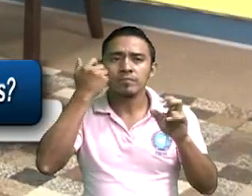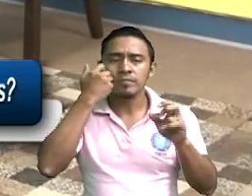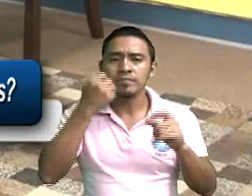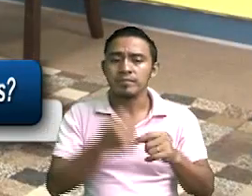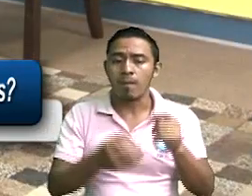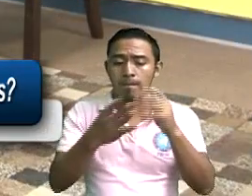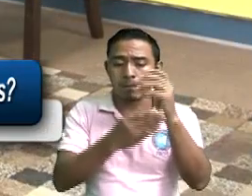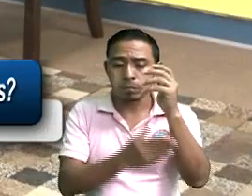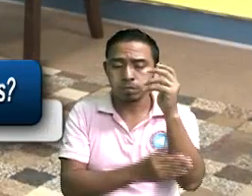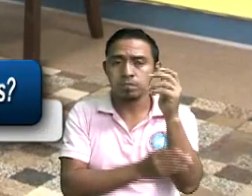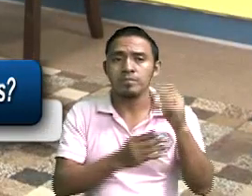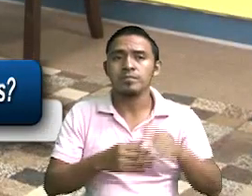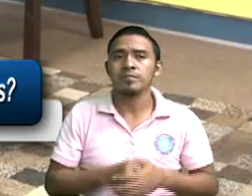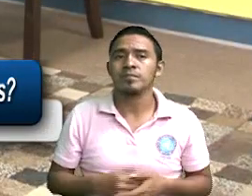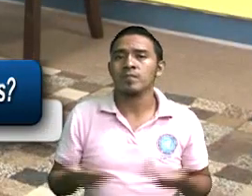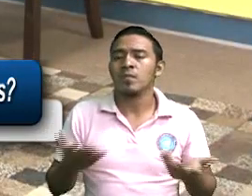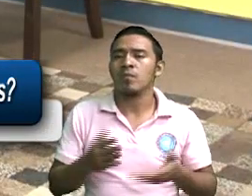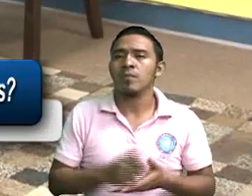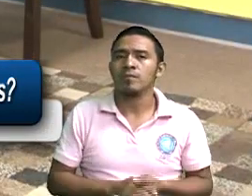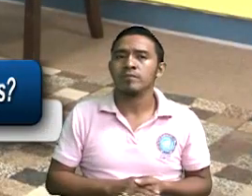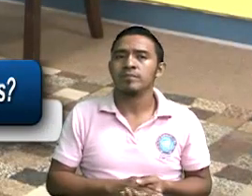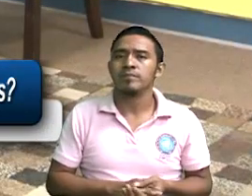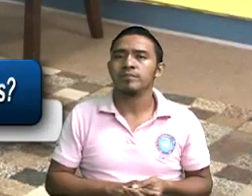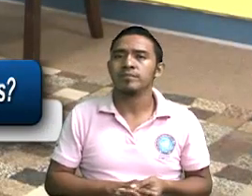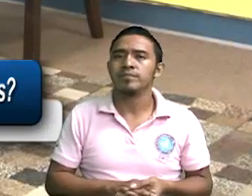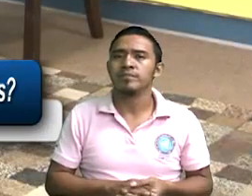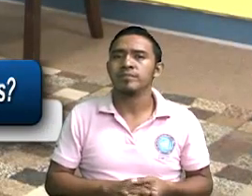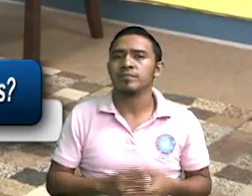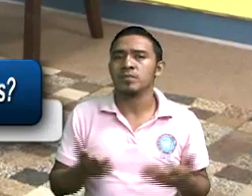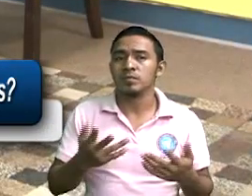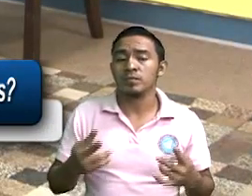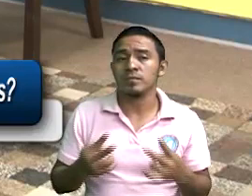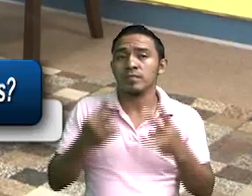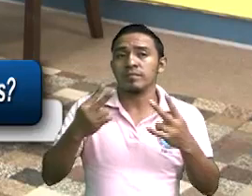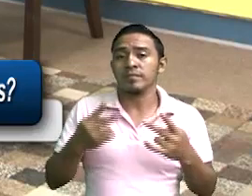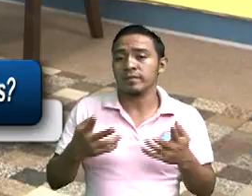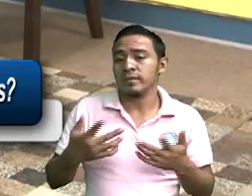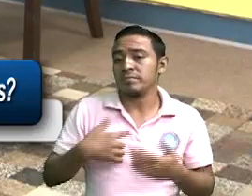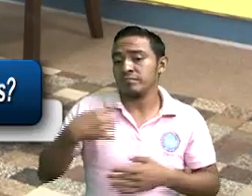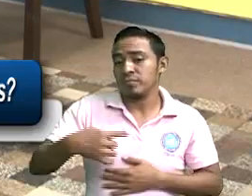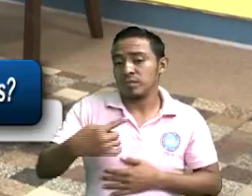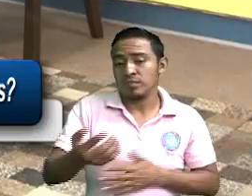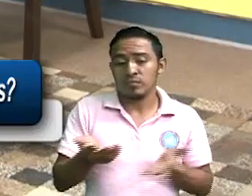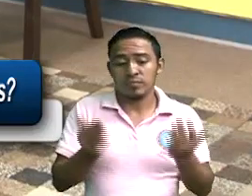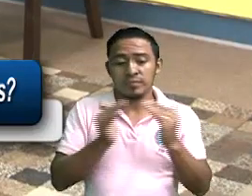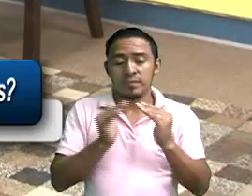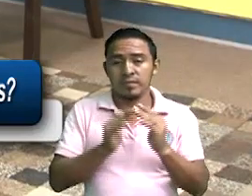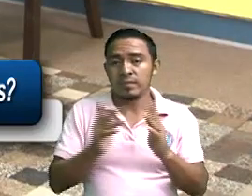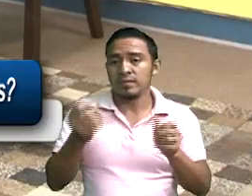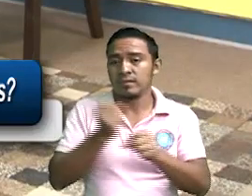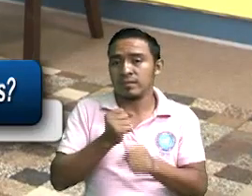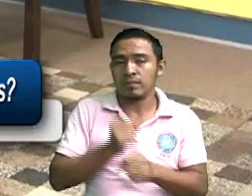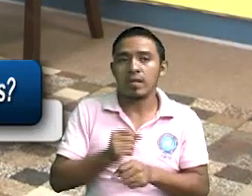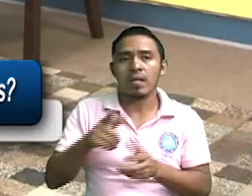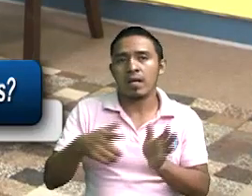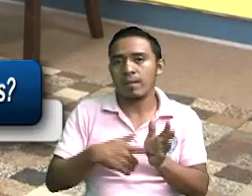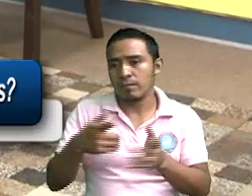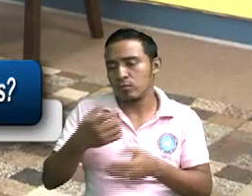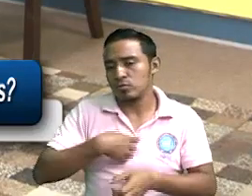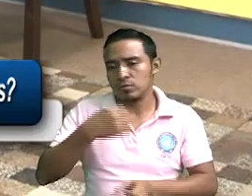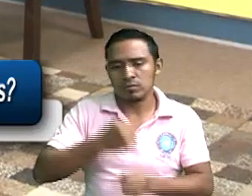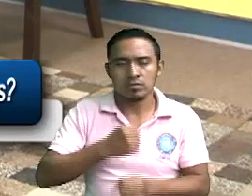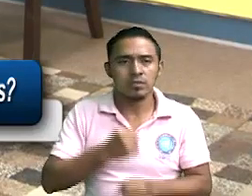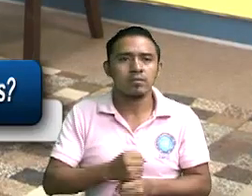musculares, en este caso, ¿cómo afectan, doctor, por ejemplo, la vida diaria, cotidiana de las personas? Porque tal vez vos te desempeñás